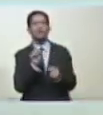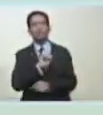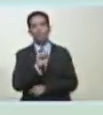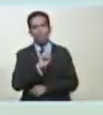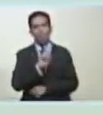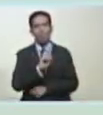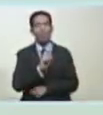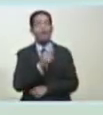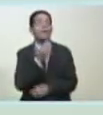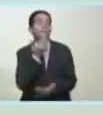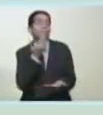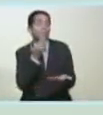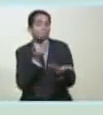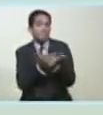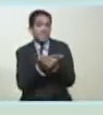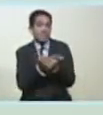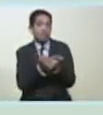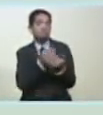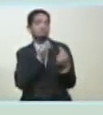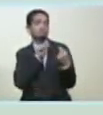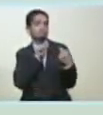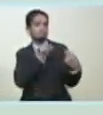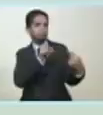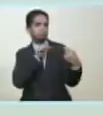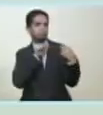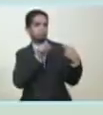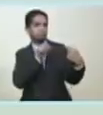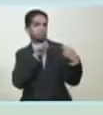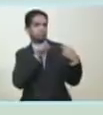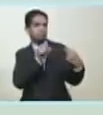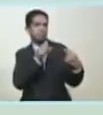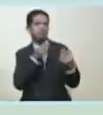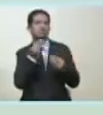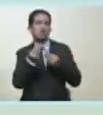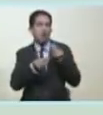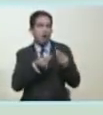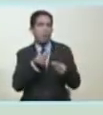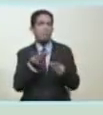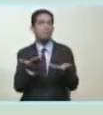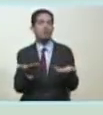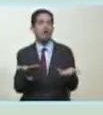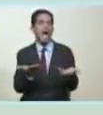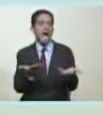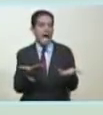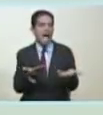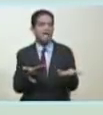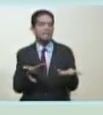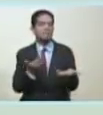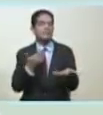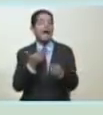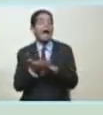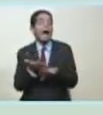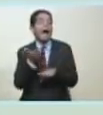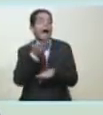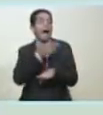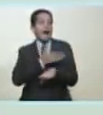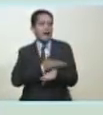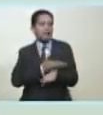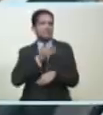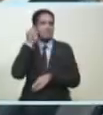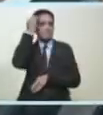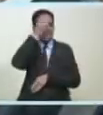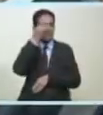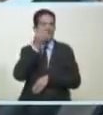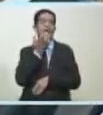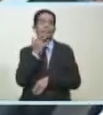el diálogo, vicepresidente Tarek, se planifique de tal forma, compañero Jorge Rodríguez, el diálogo que